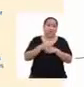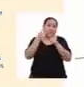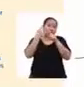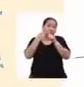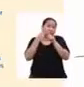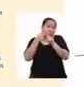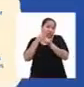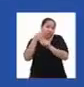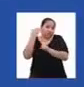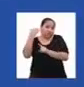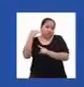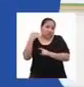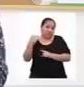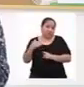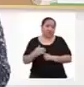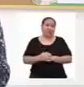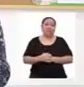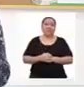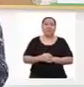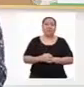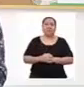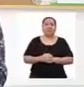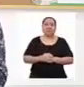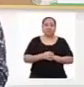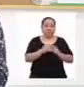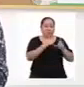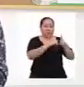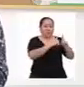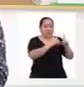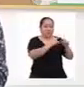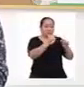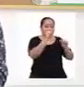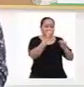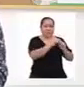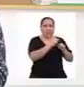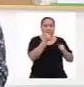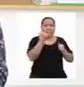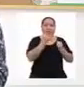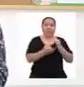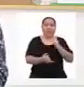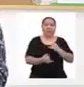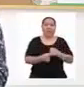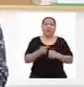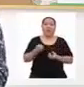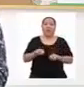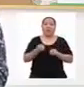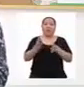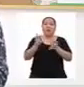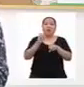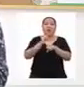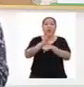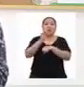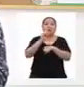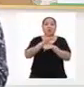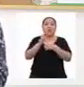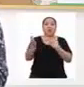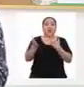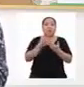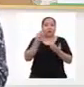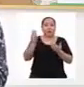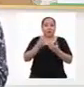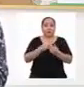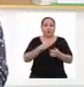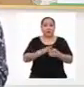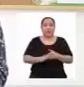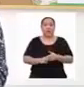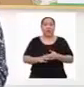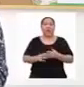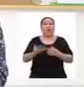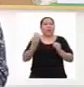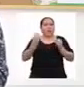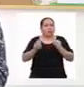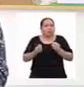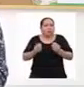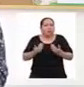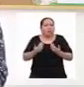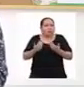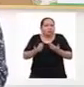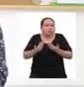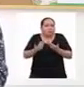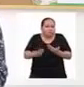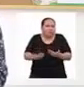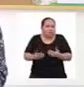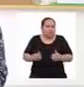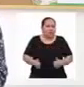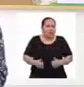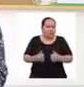etc. El párrafo final propone consejos prácticos para sobrellevar esta situación